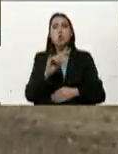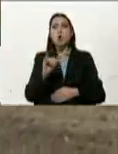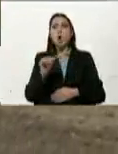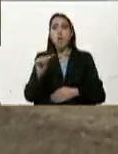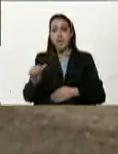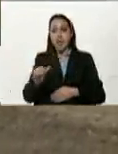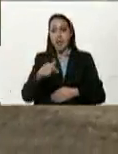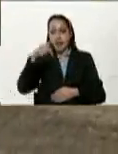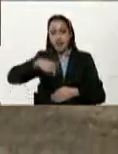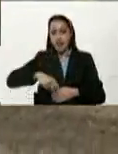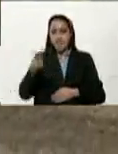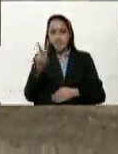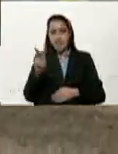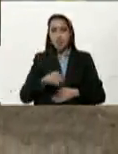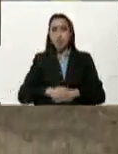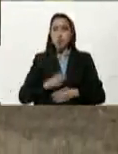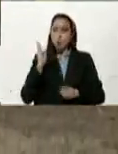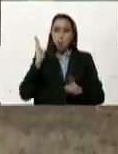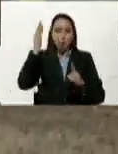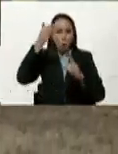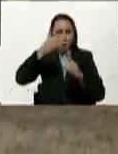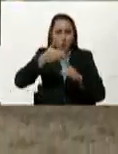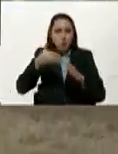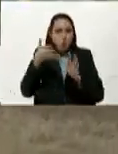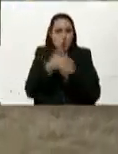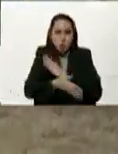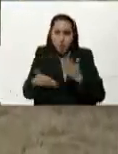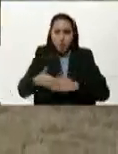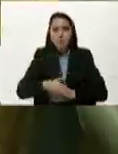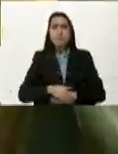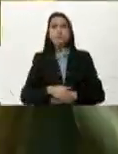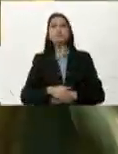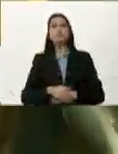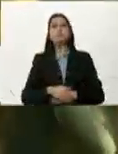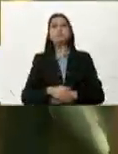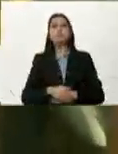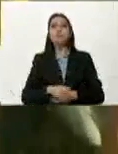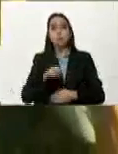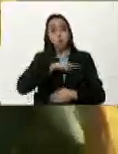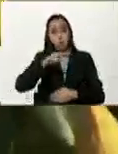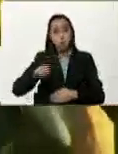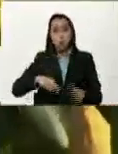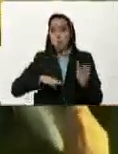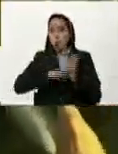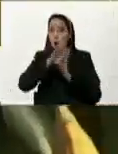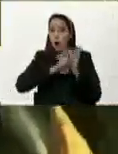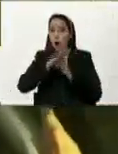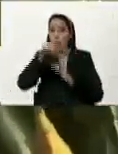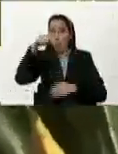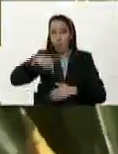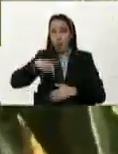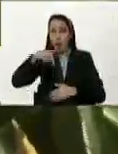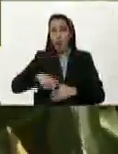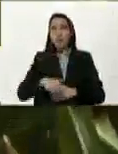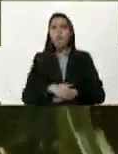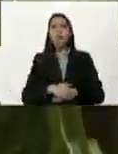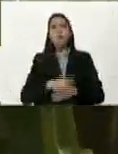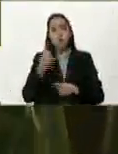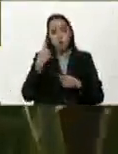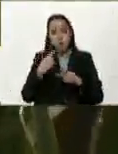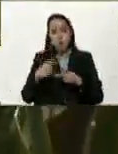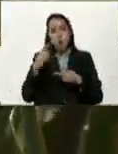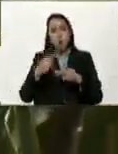y con el objetivo de llevar lo que hemos desarrollado acá en el oriente del país a otras